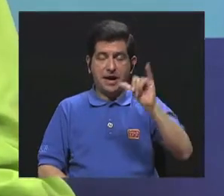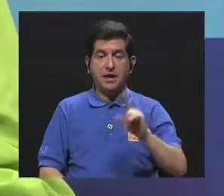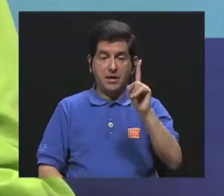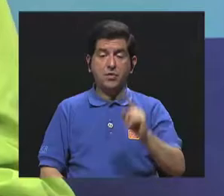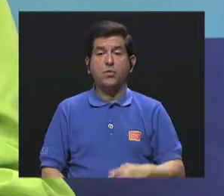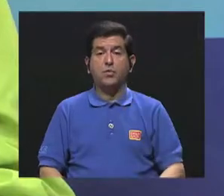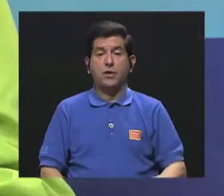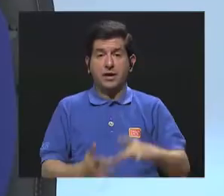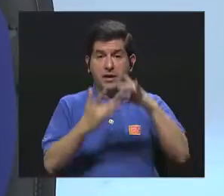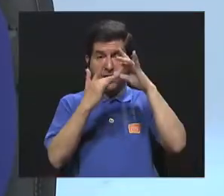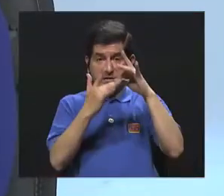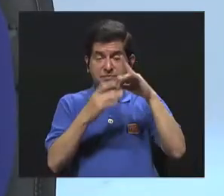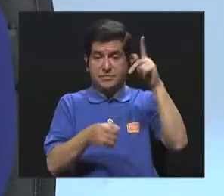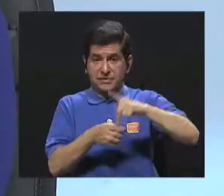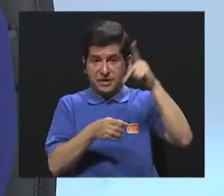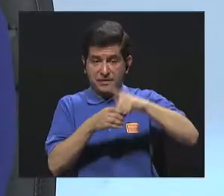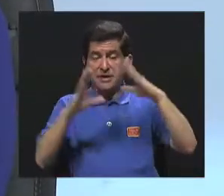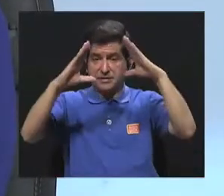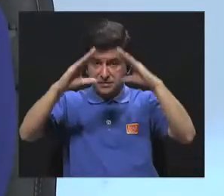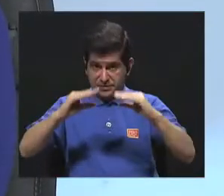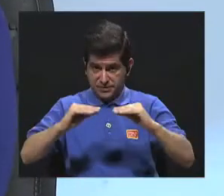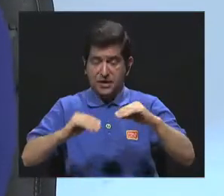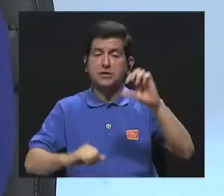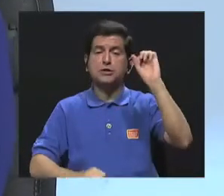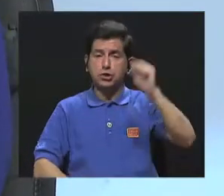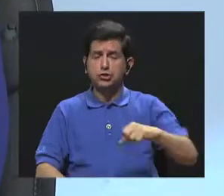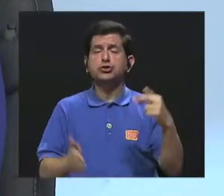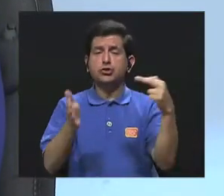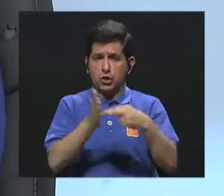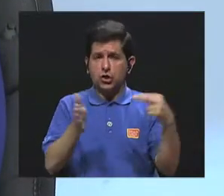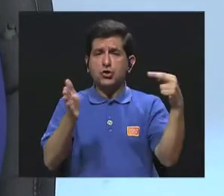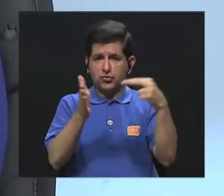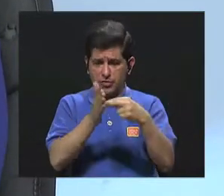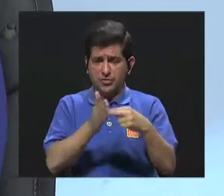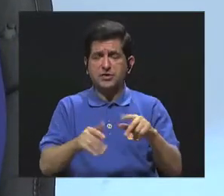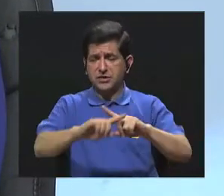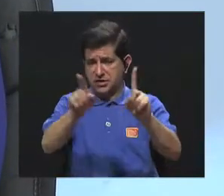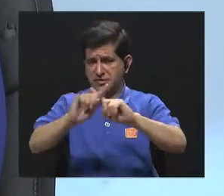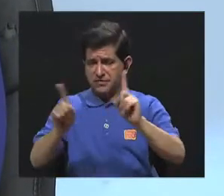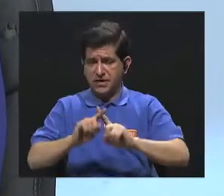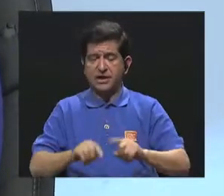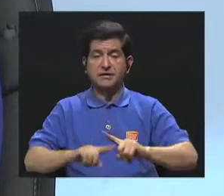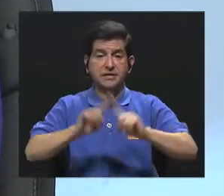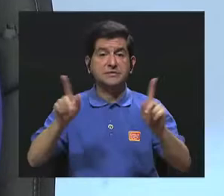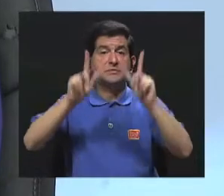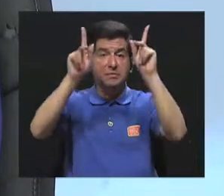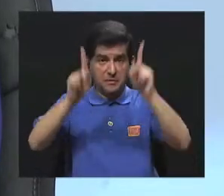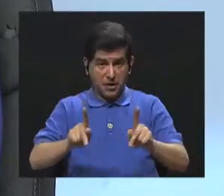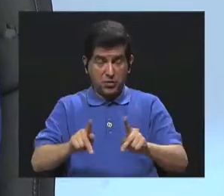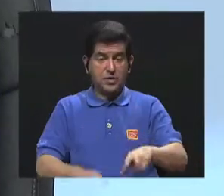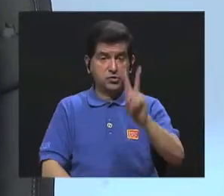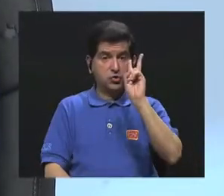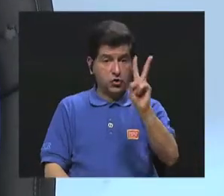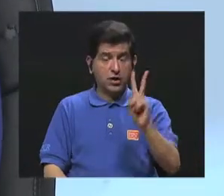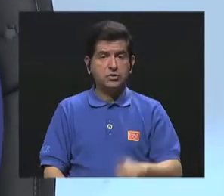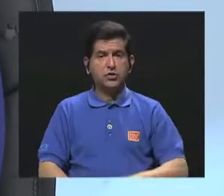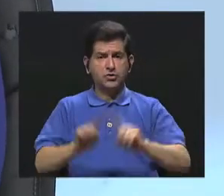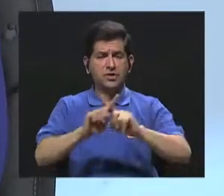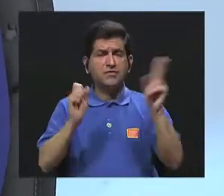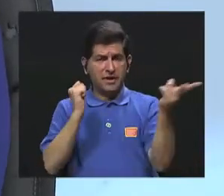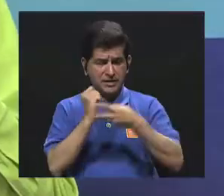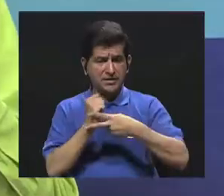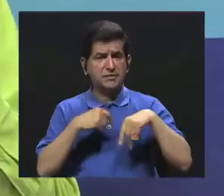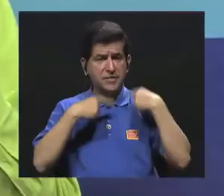noche. Sí, así es. Hubo algunos protagonistas, pero varias personas, o por lo menos dos personas, subieron muchas veces al